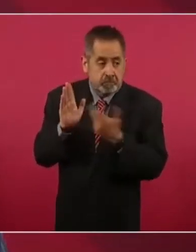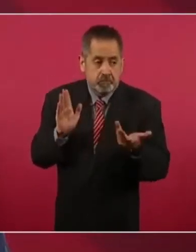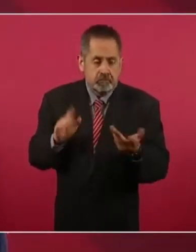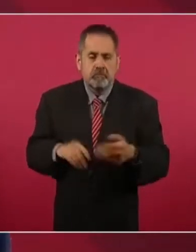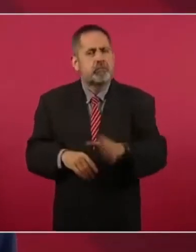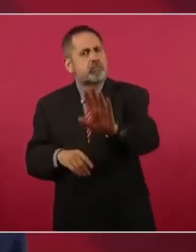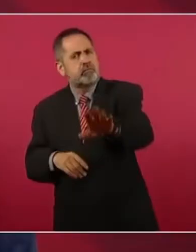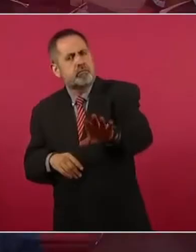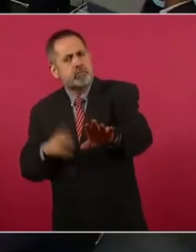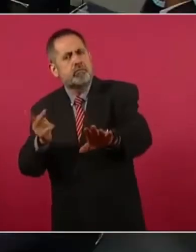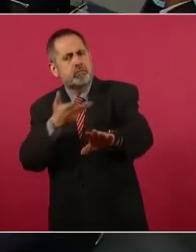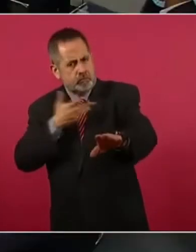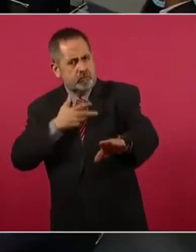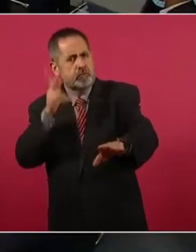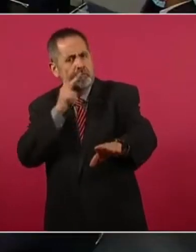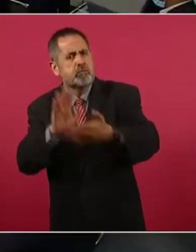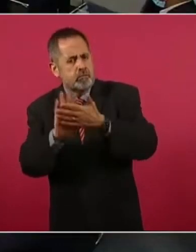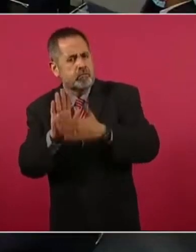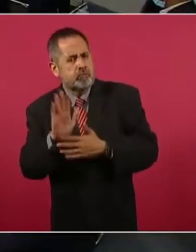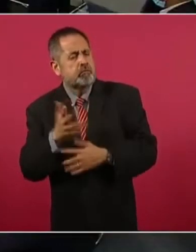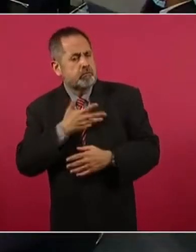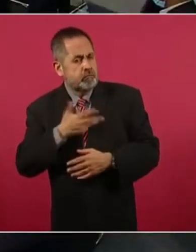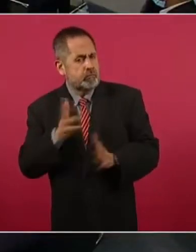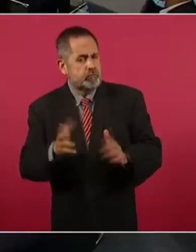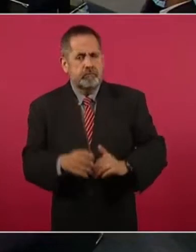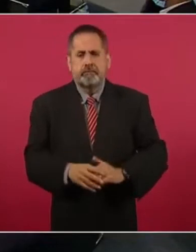no se tienen pruebas, elementos. Desde luego,